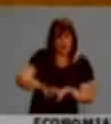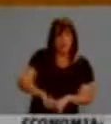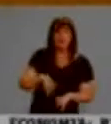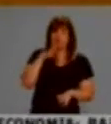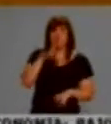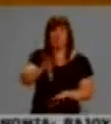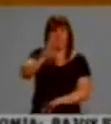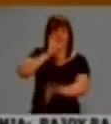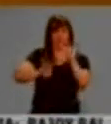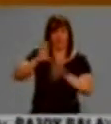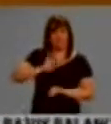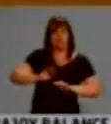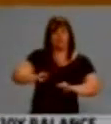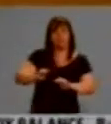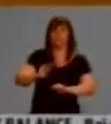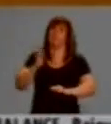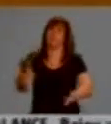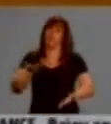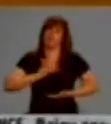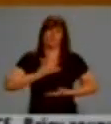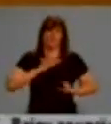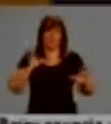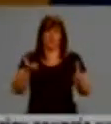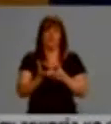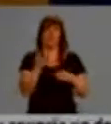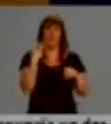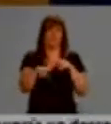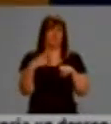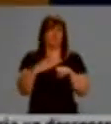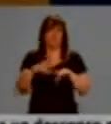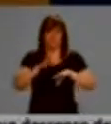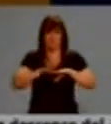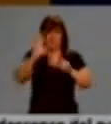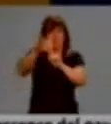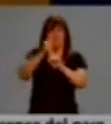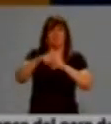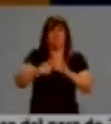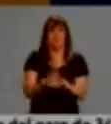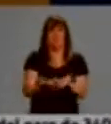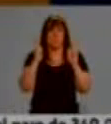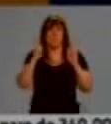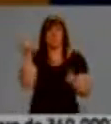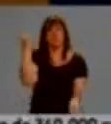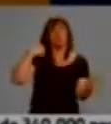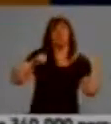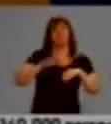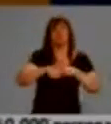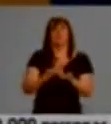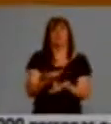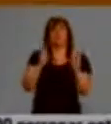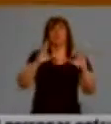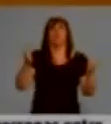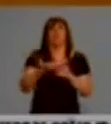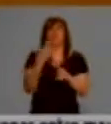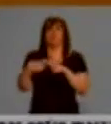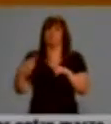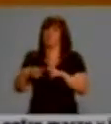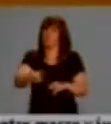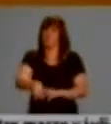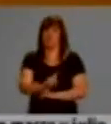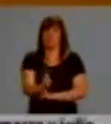adoptado no ayudan precisamente a los partidos políticos, a la democracia y al comportamiento democrático de estos partidos